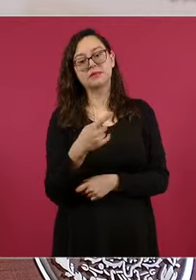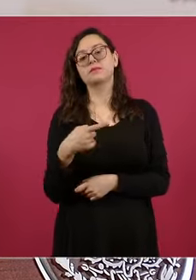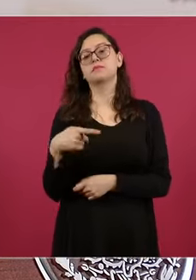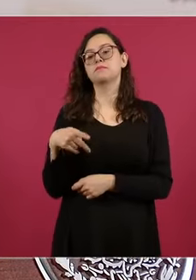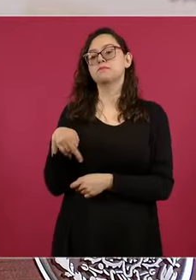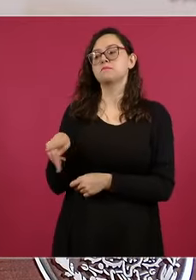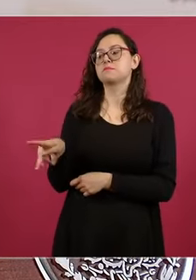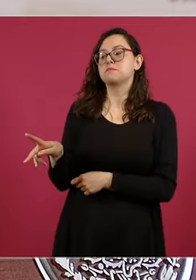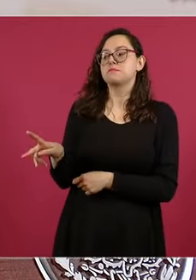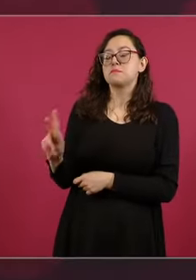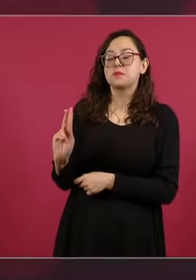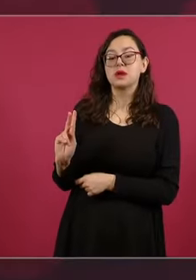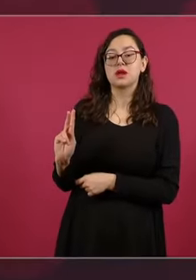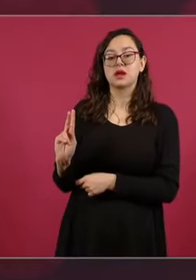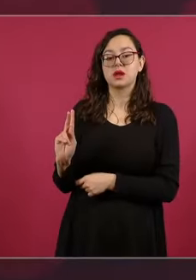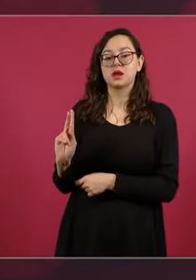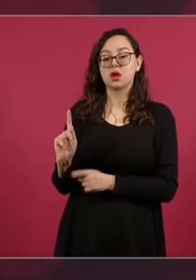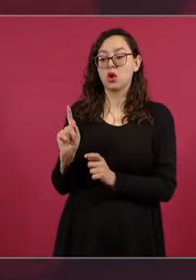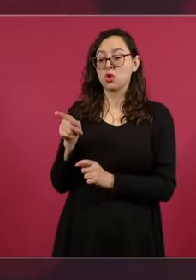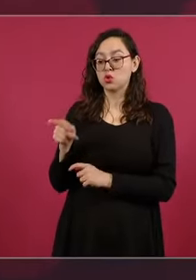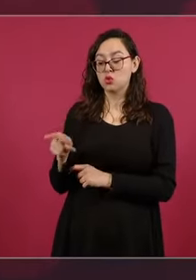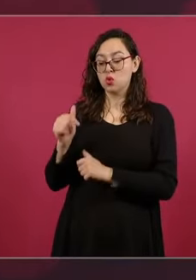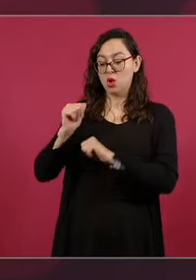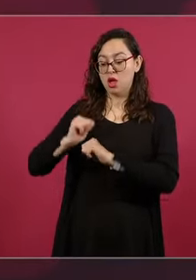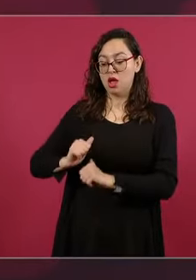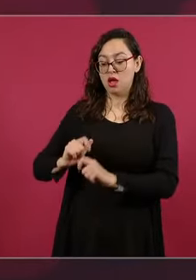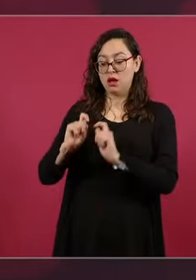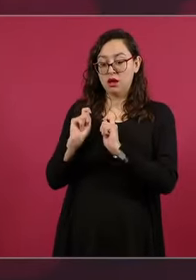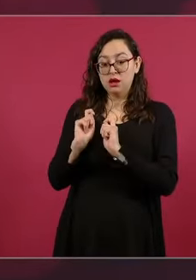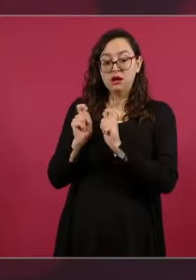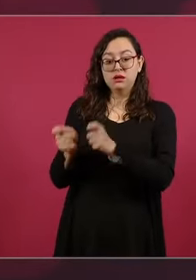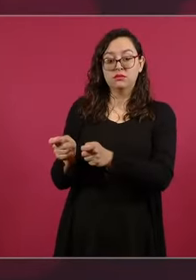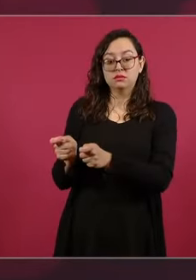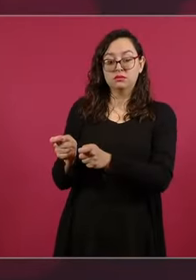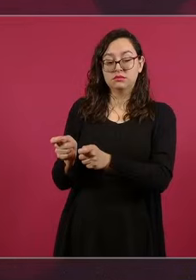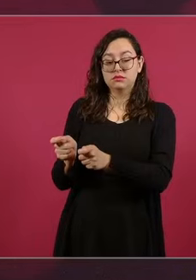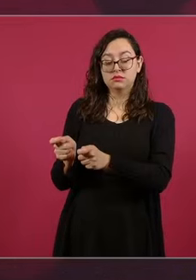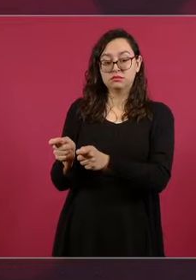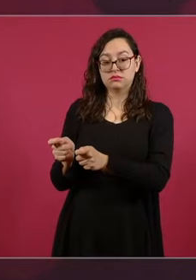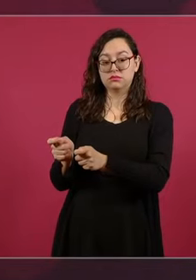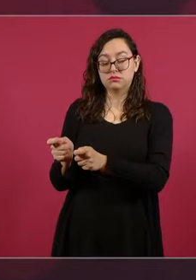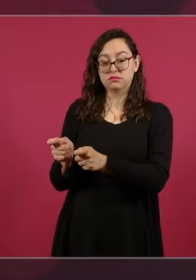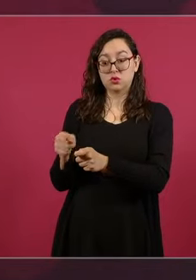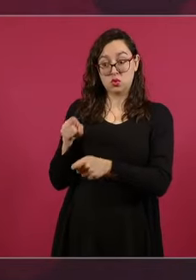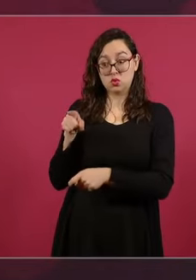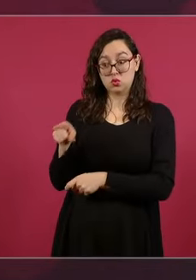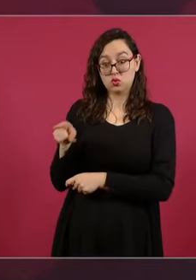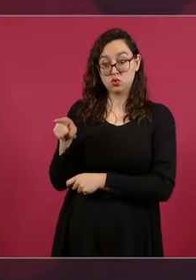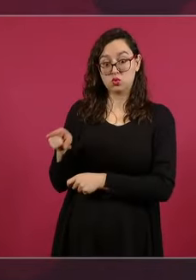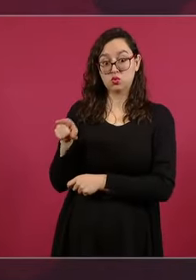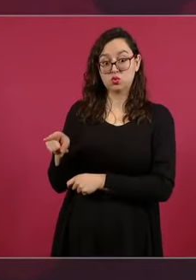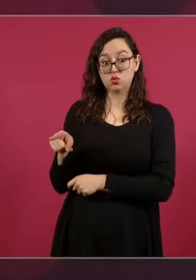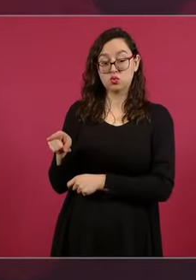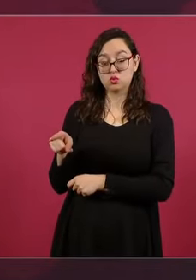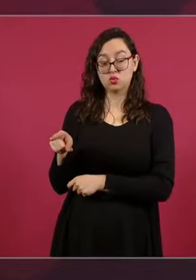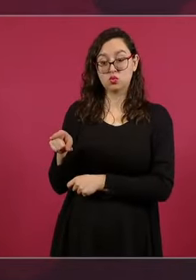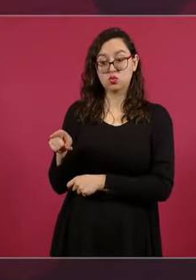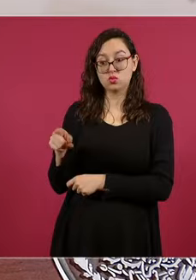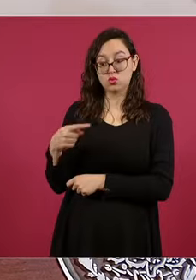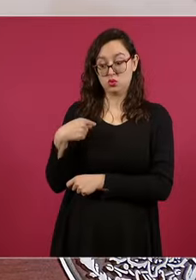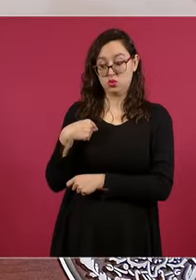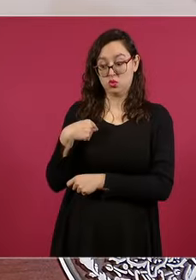que si ocupas ese cargo, ya vas a tener que ver todo con